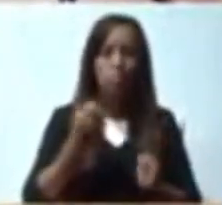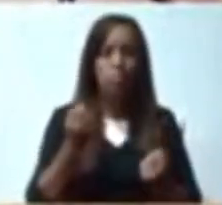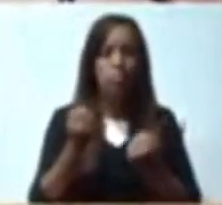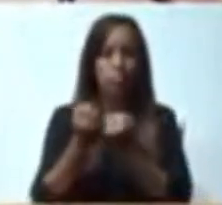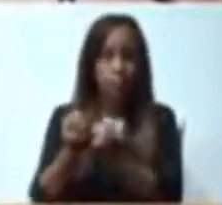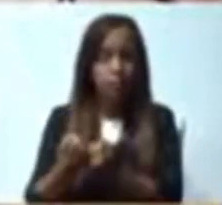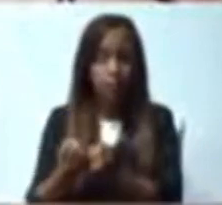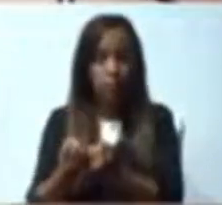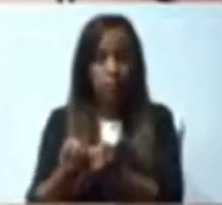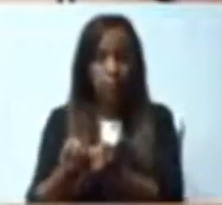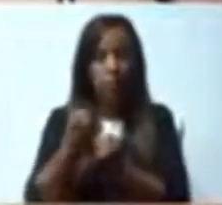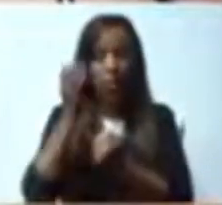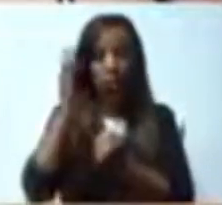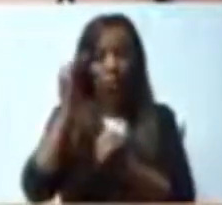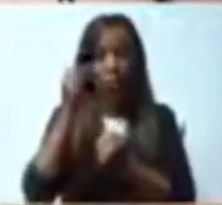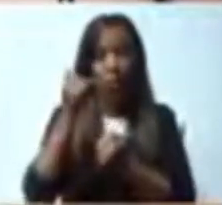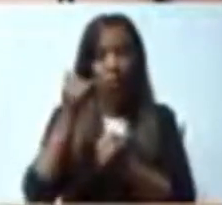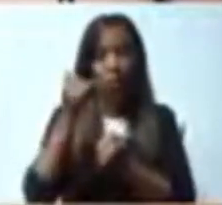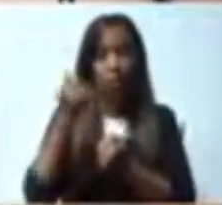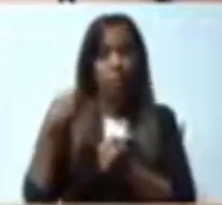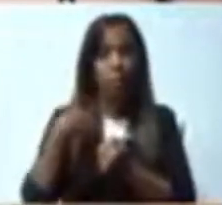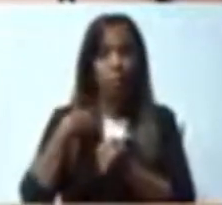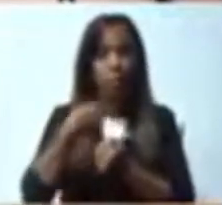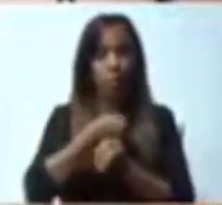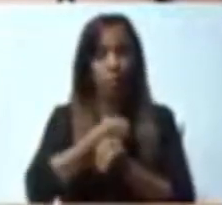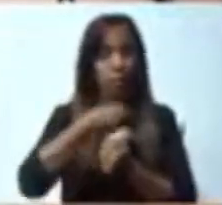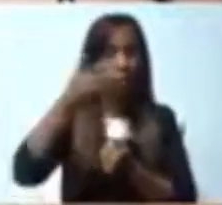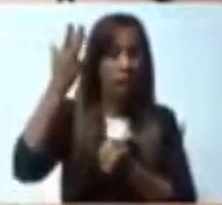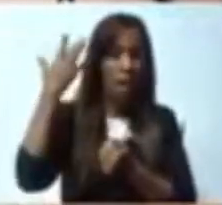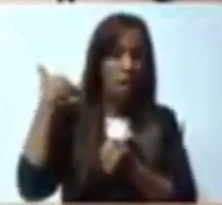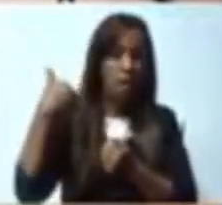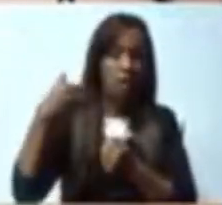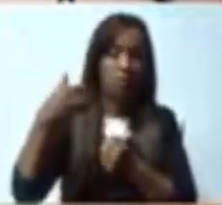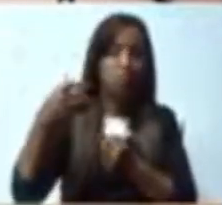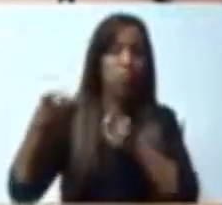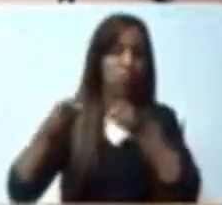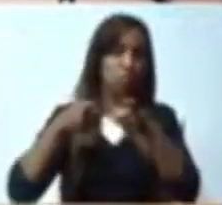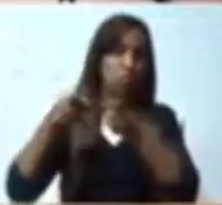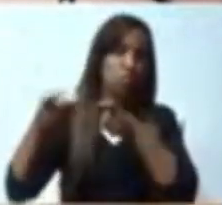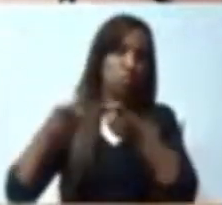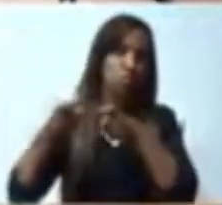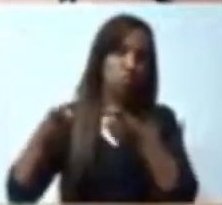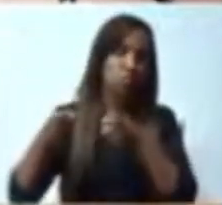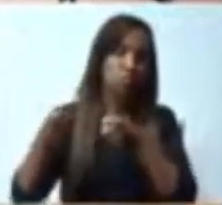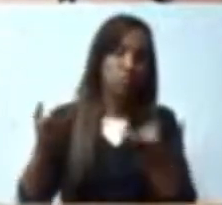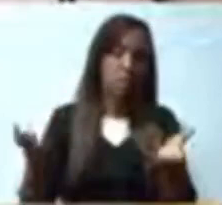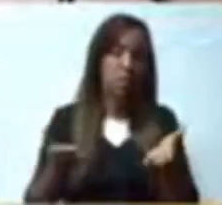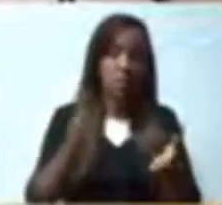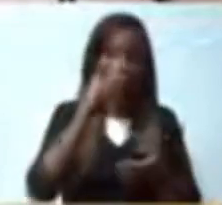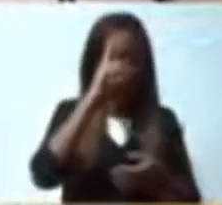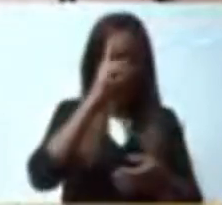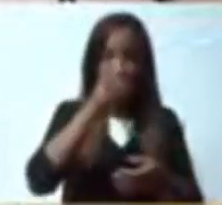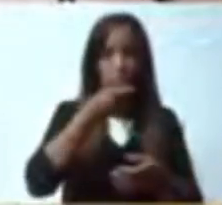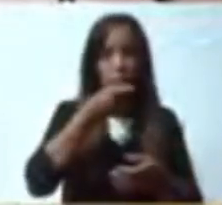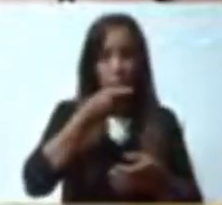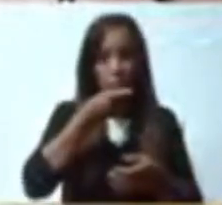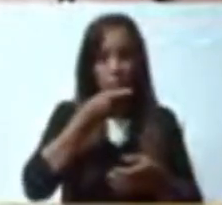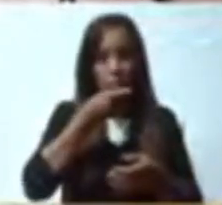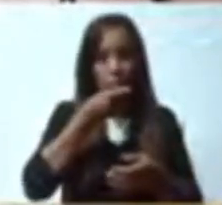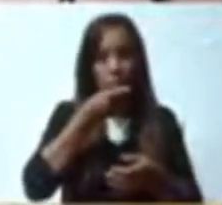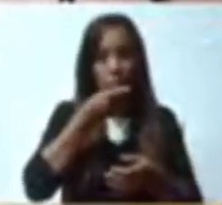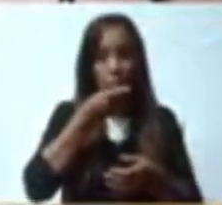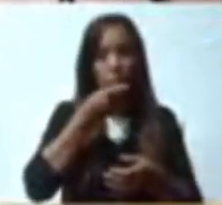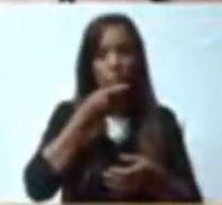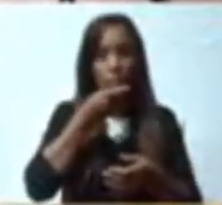Dominicano, ha habido estabilidad económica y progreso sin tener que hacer